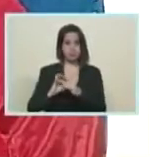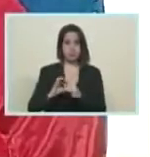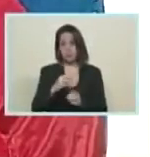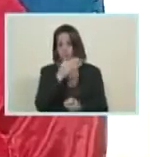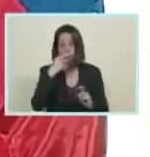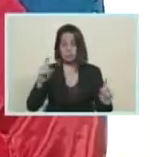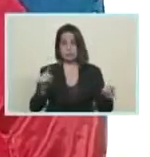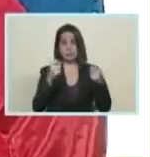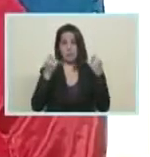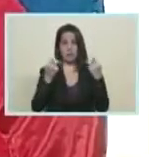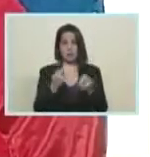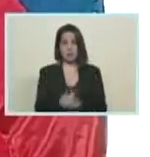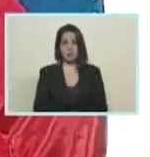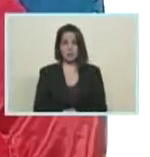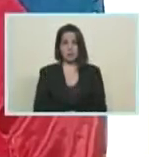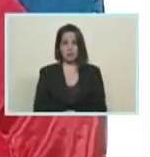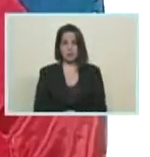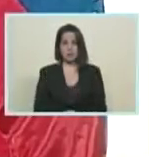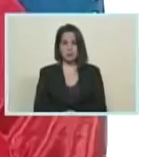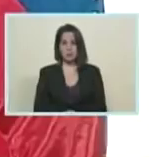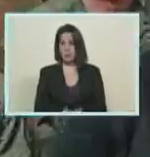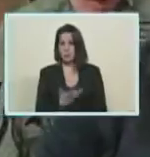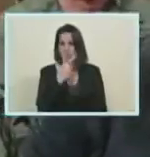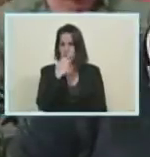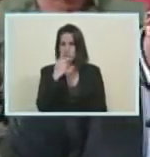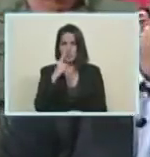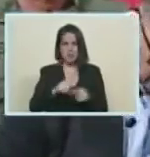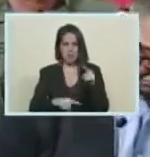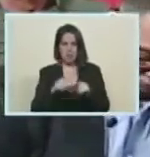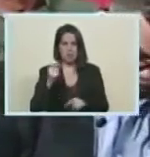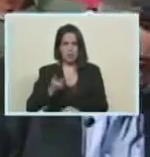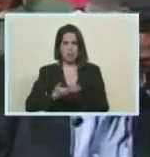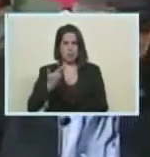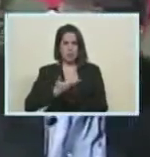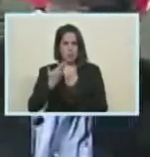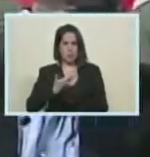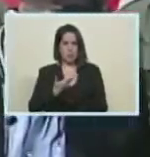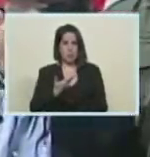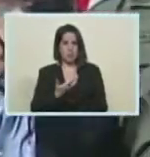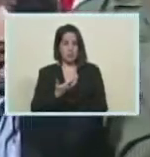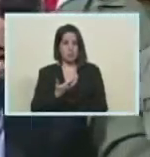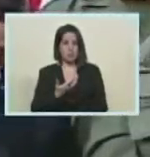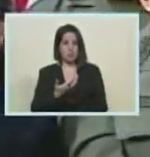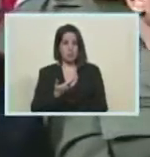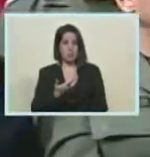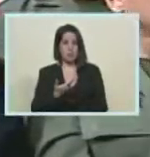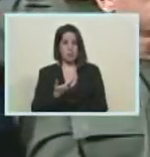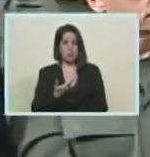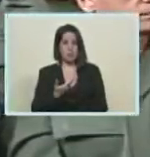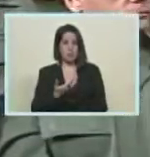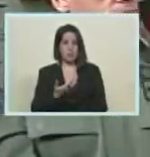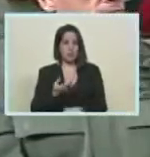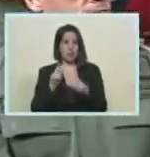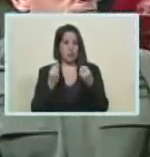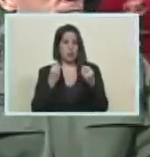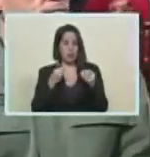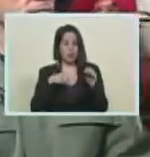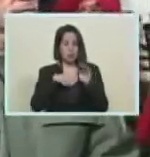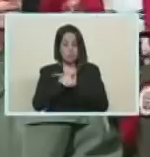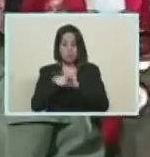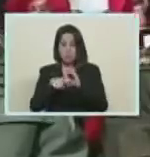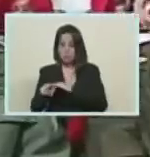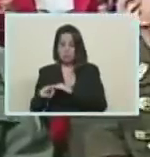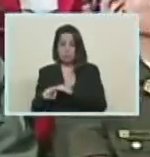recuperación. Y la tercera gran clave fue la conducción con un